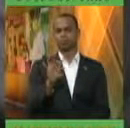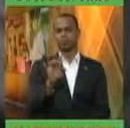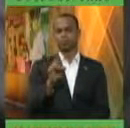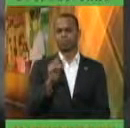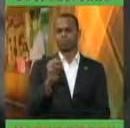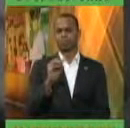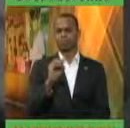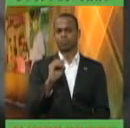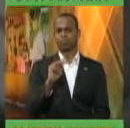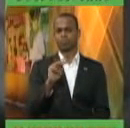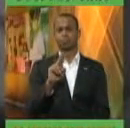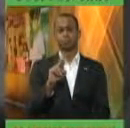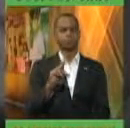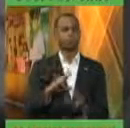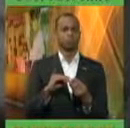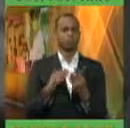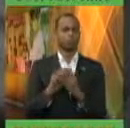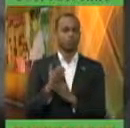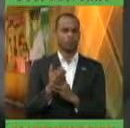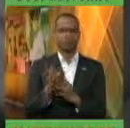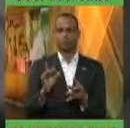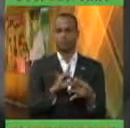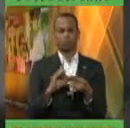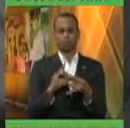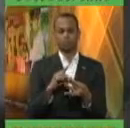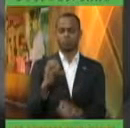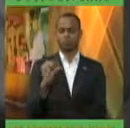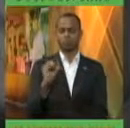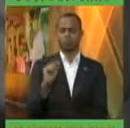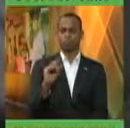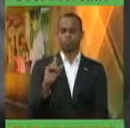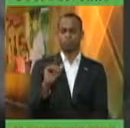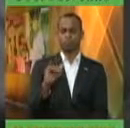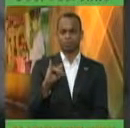de la accesibilidad y de la relación con conadis